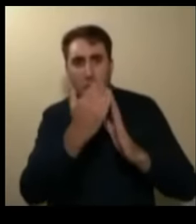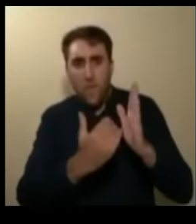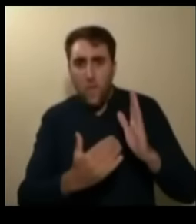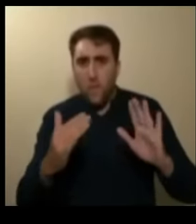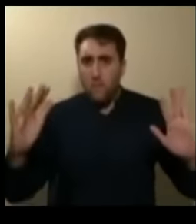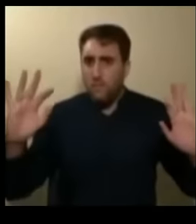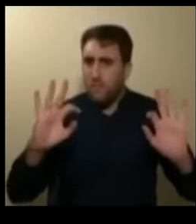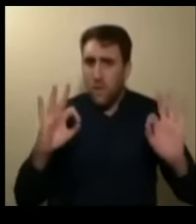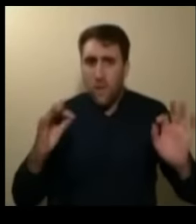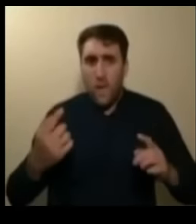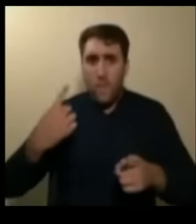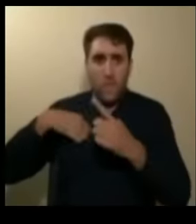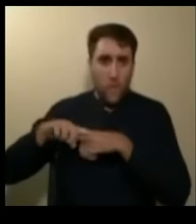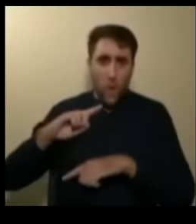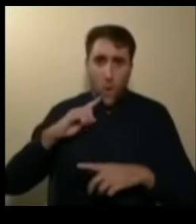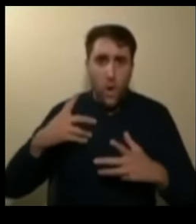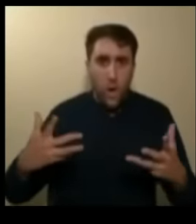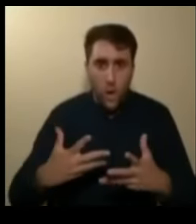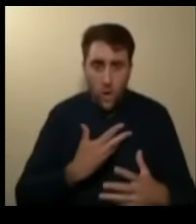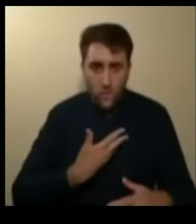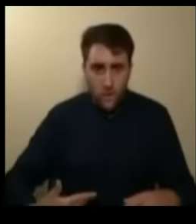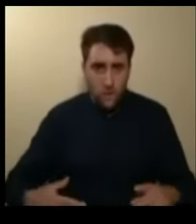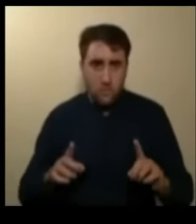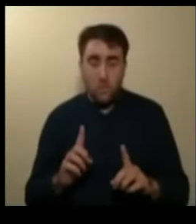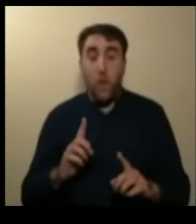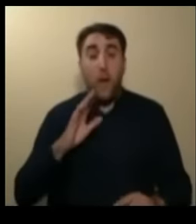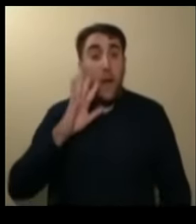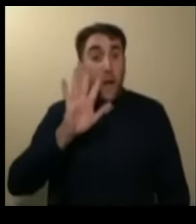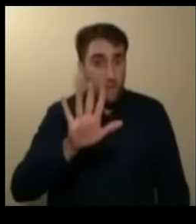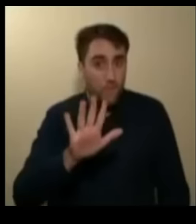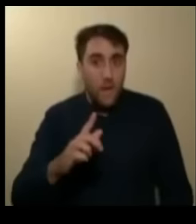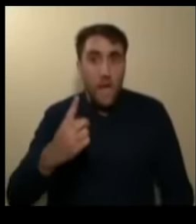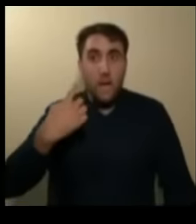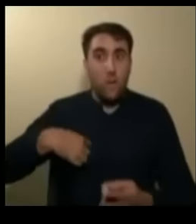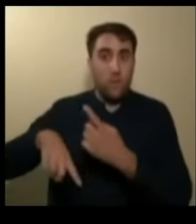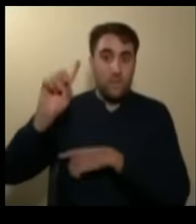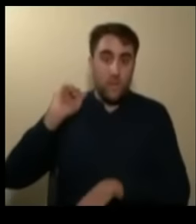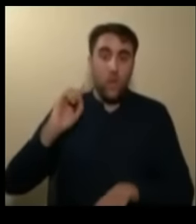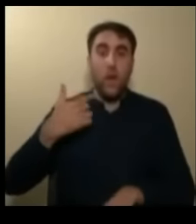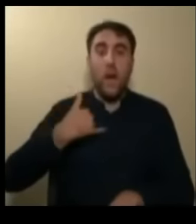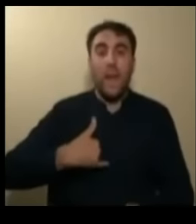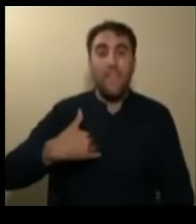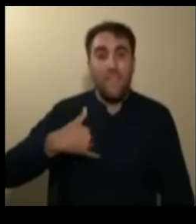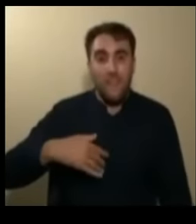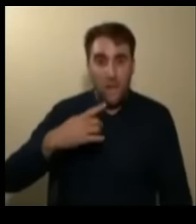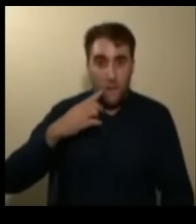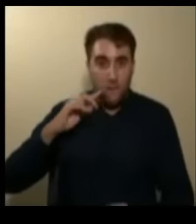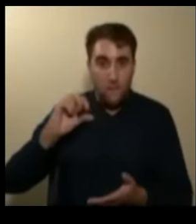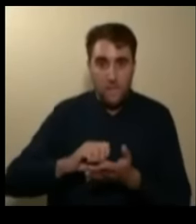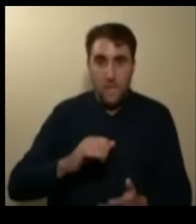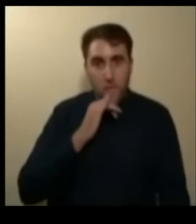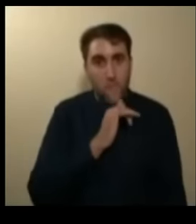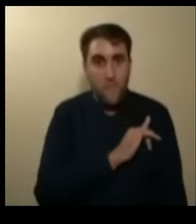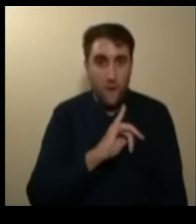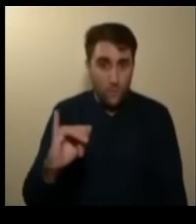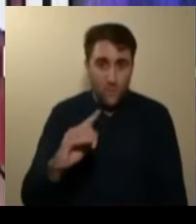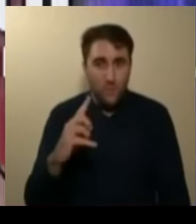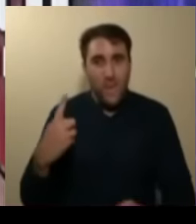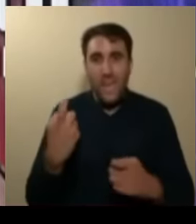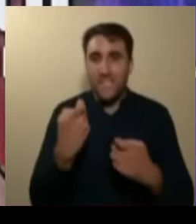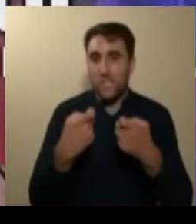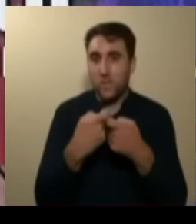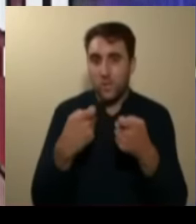anterior administración ni en esta. En la anterior administración sí, lamentablemente ante la denuncia de la República Argentina, los socios ideológicos del Frente Amplio que